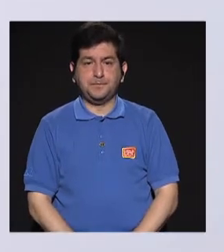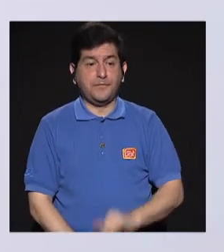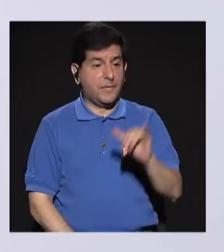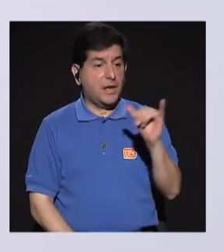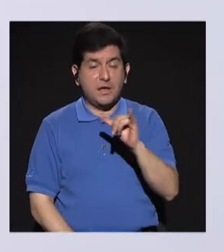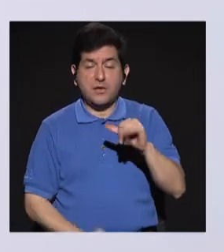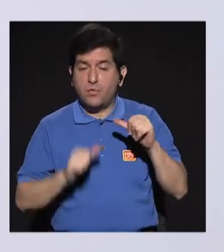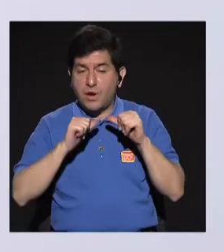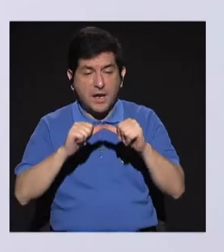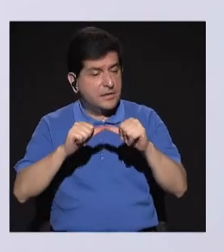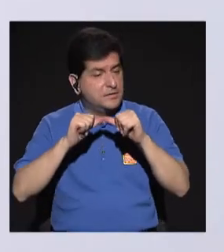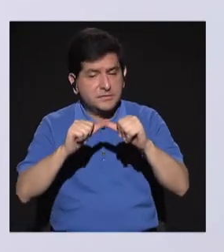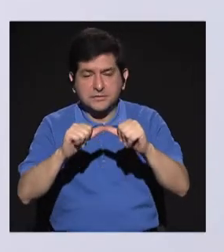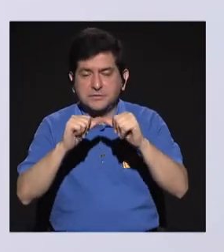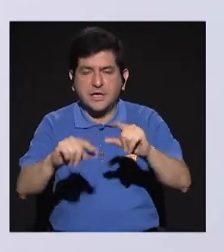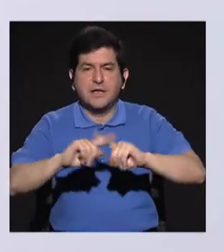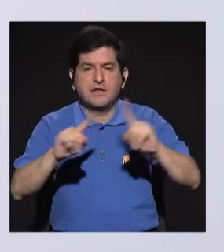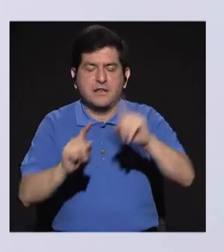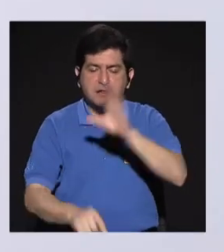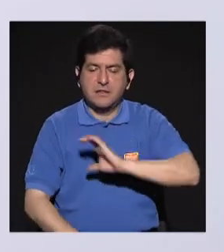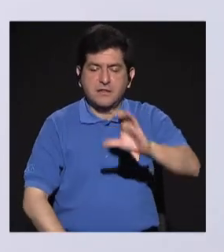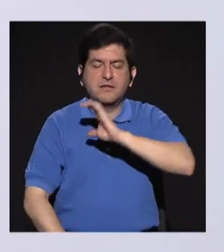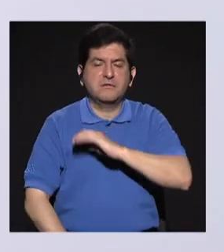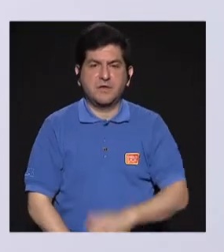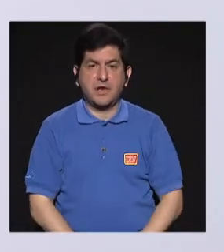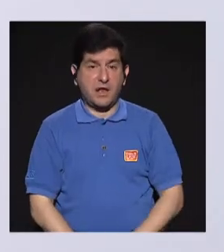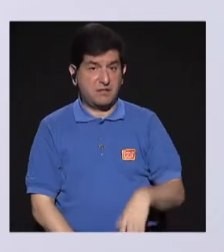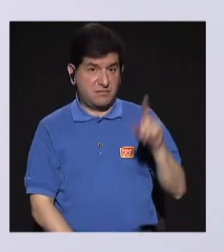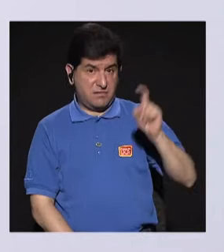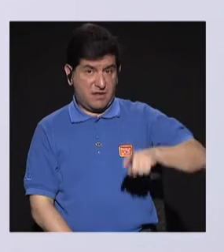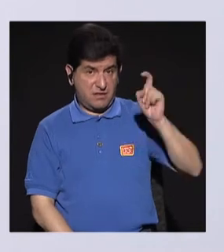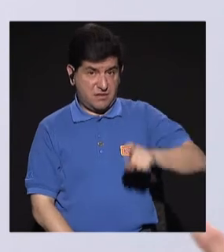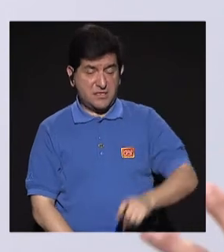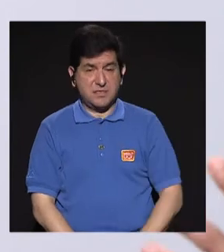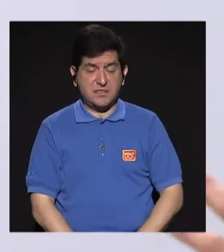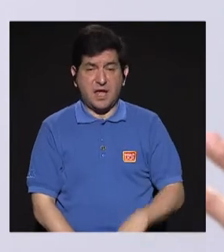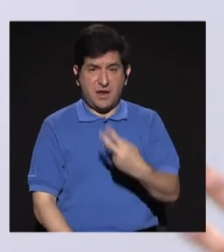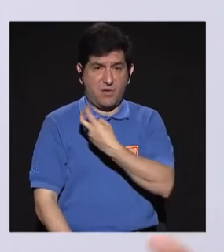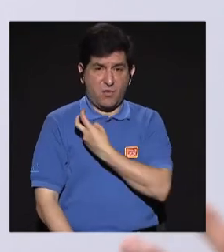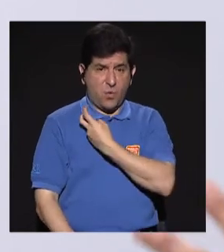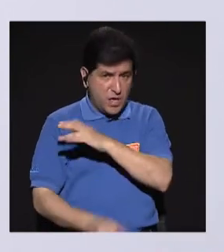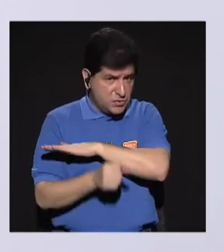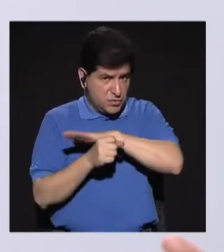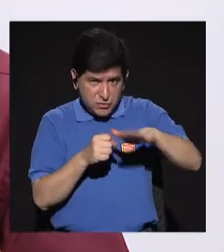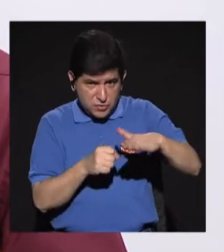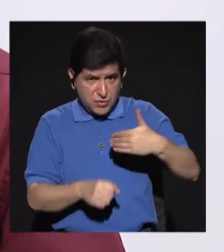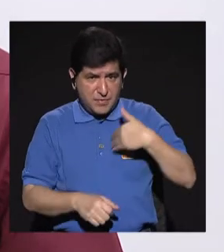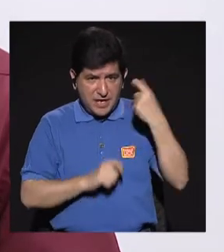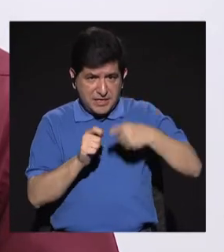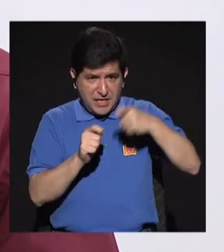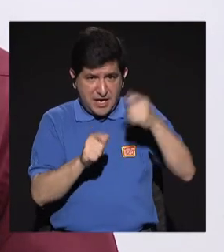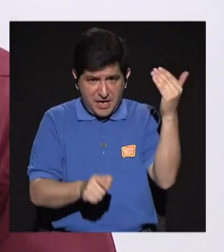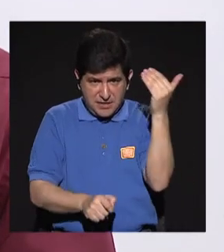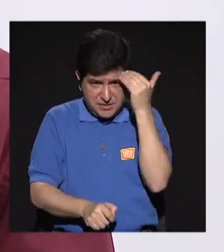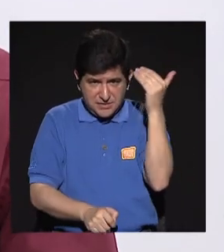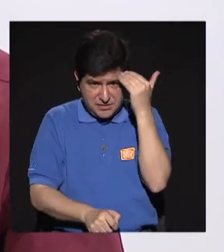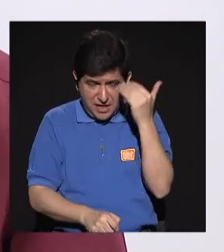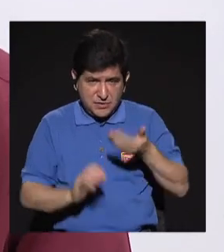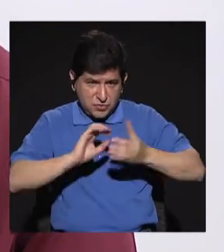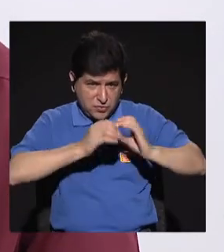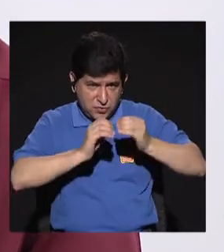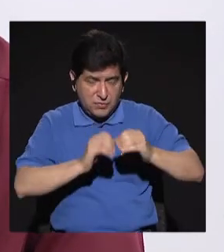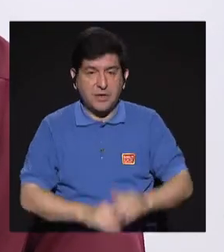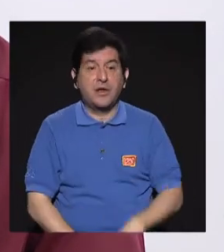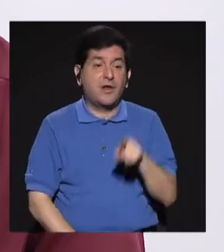así consecutivamente para otras características se necesitó entonces del esqueleto completo como para tener precisión